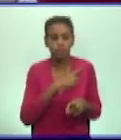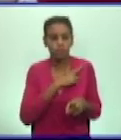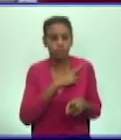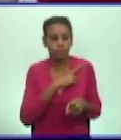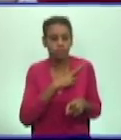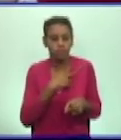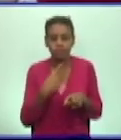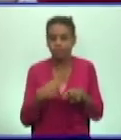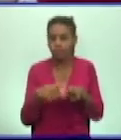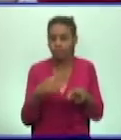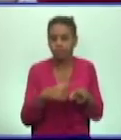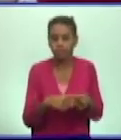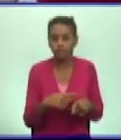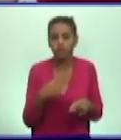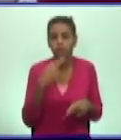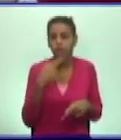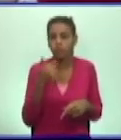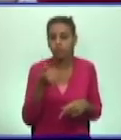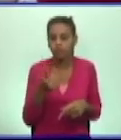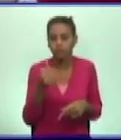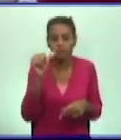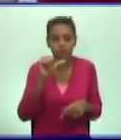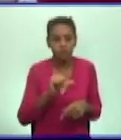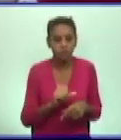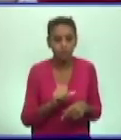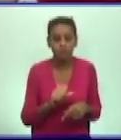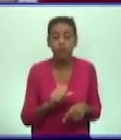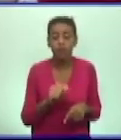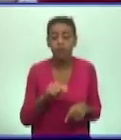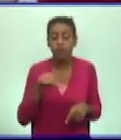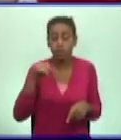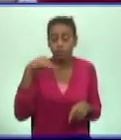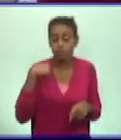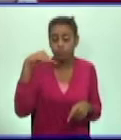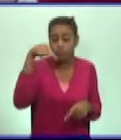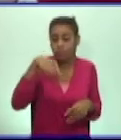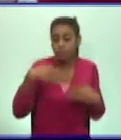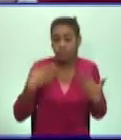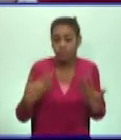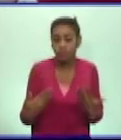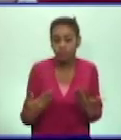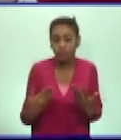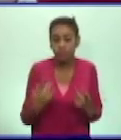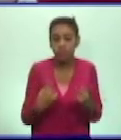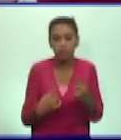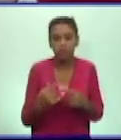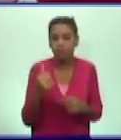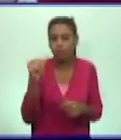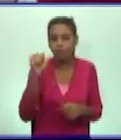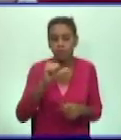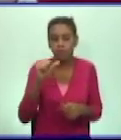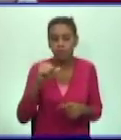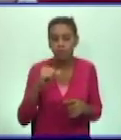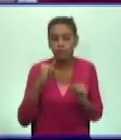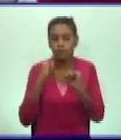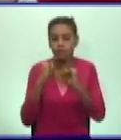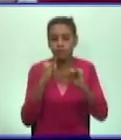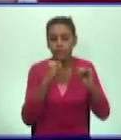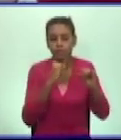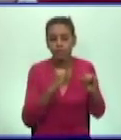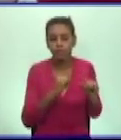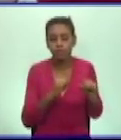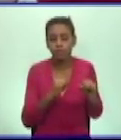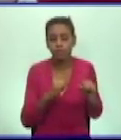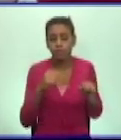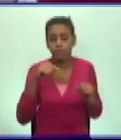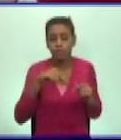las consecuencias o no. A tal extremo que ha tomado incluso en nuestros días, hemos escuchado lamentables noticias, cómo la actual